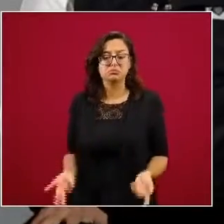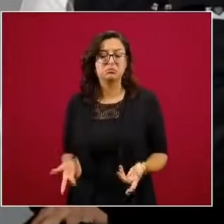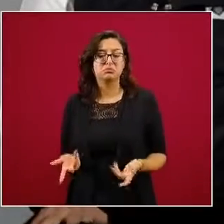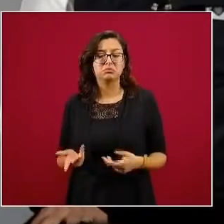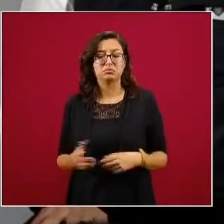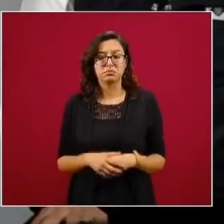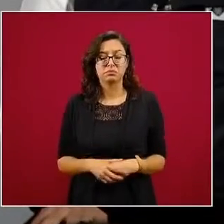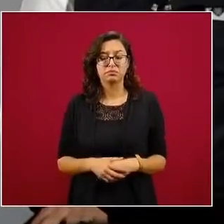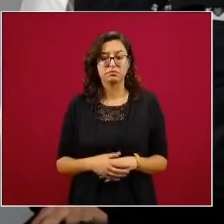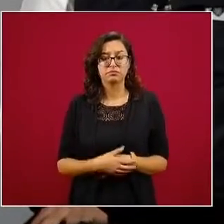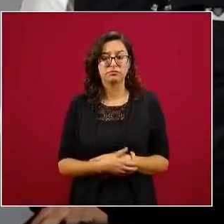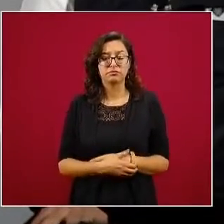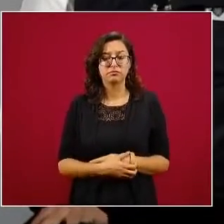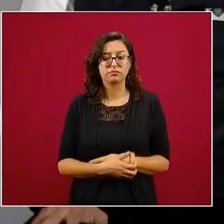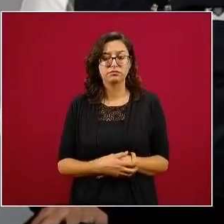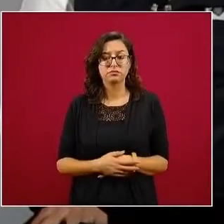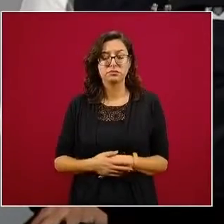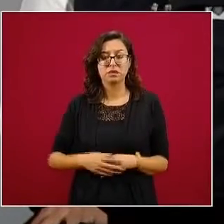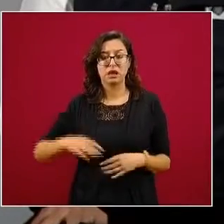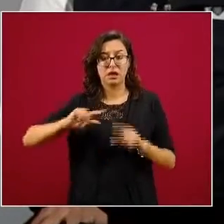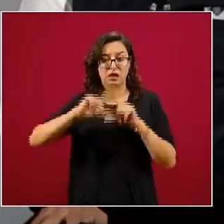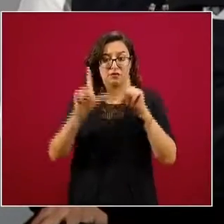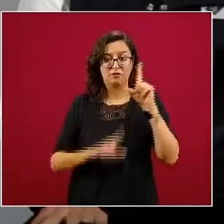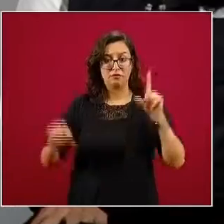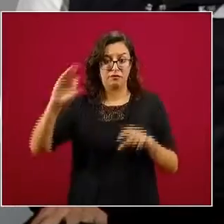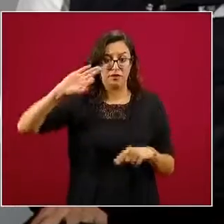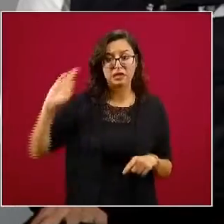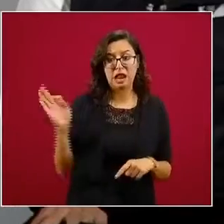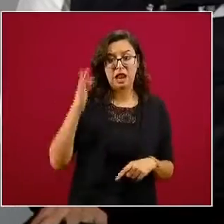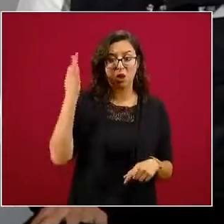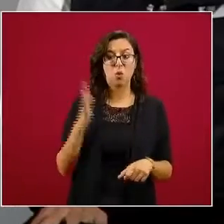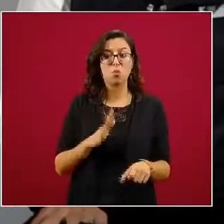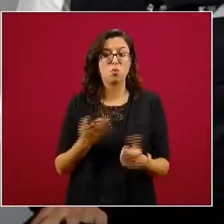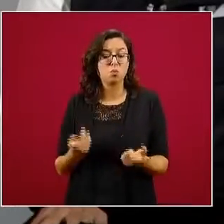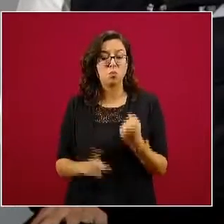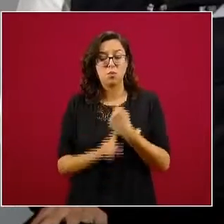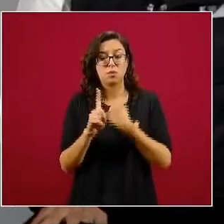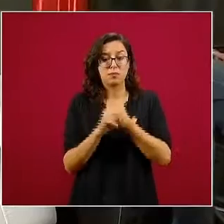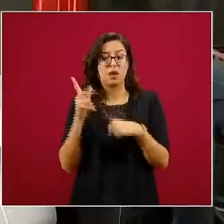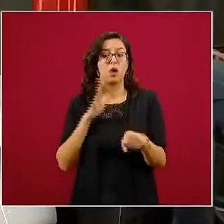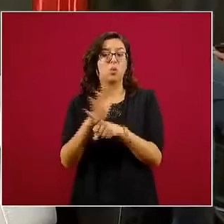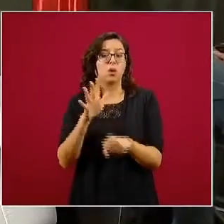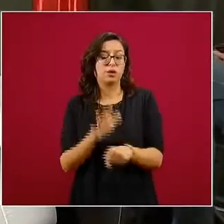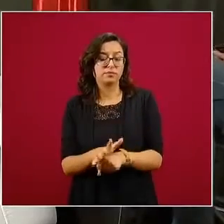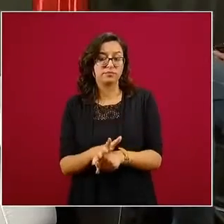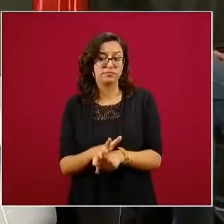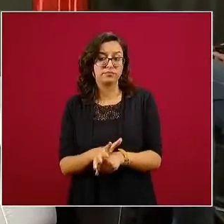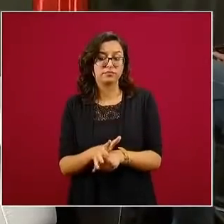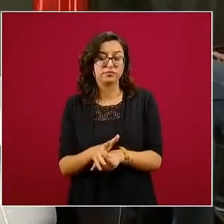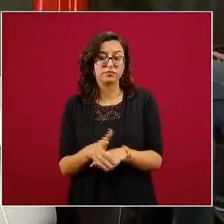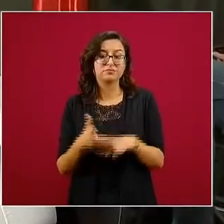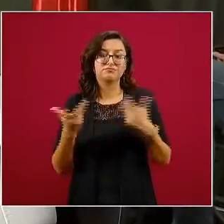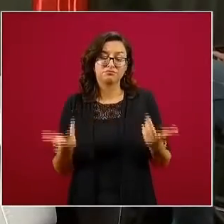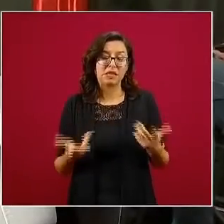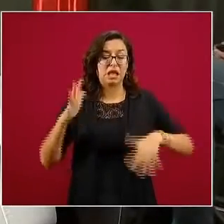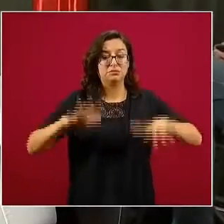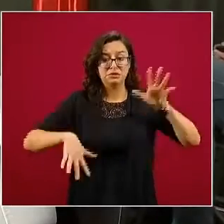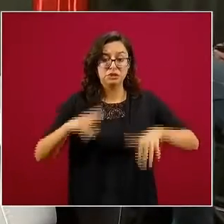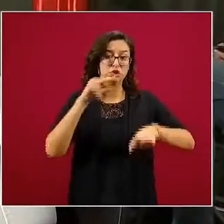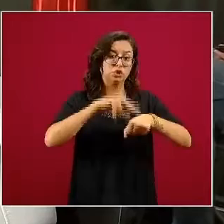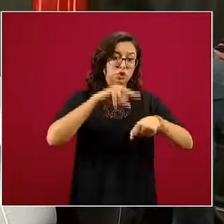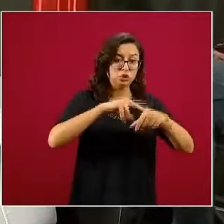usted habla, son 1.205 casos acumulados y son 504 defunciones. Si bien esto es por cuestiones técnicas, para